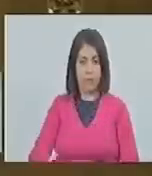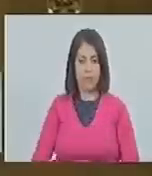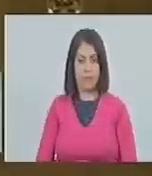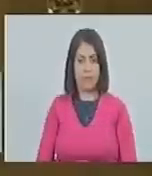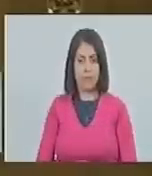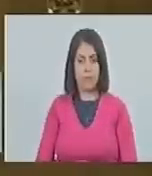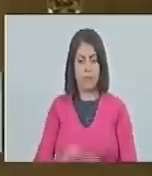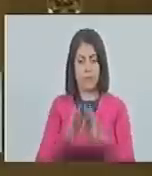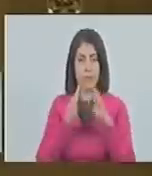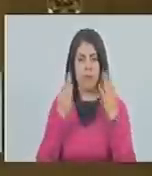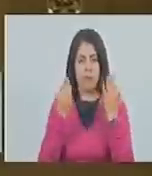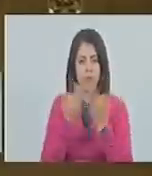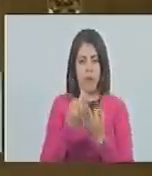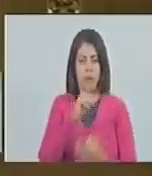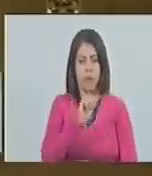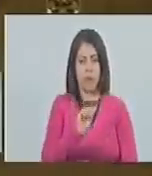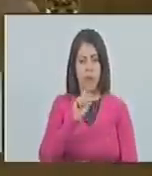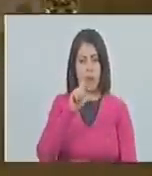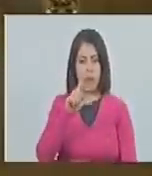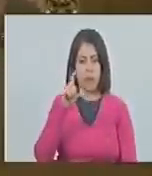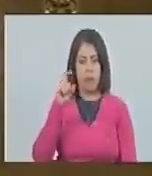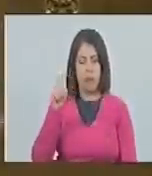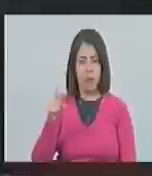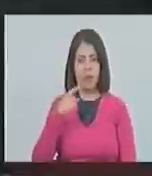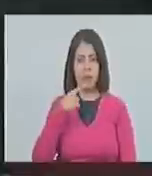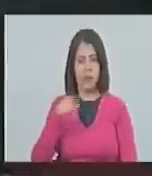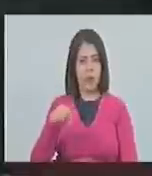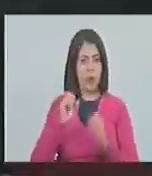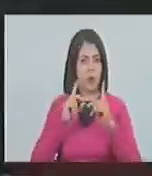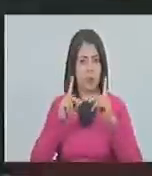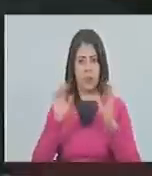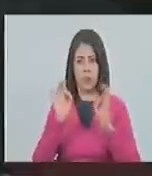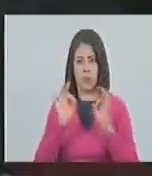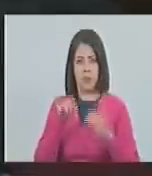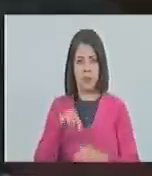La familia de Alex Saab no tiene ni siquiera esa oportunidad.